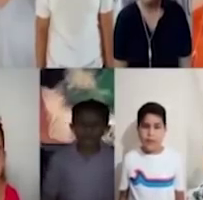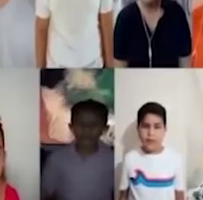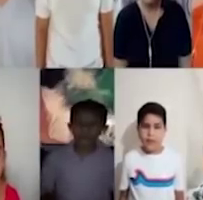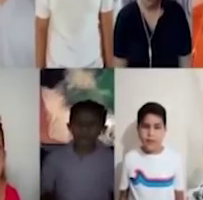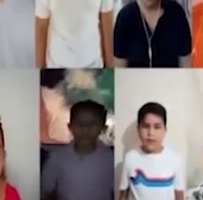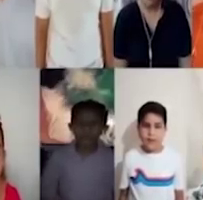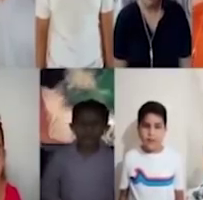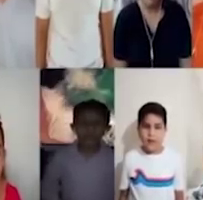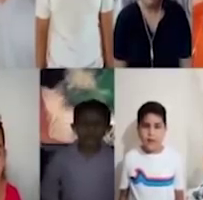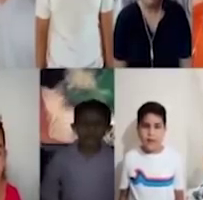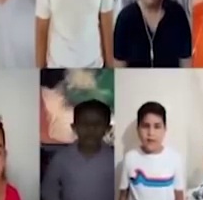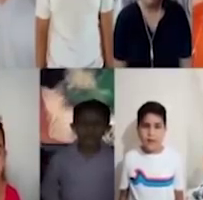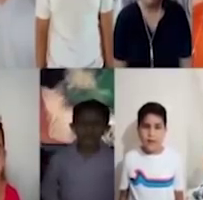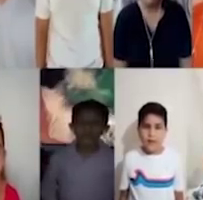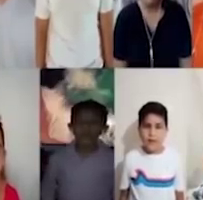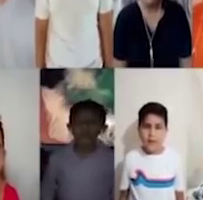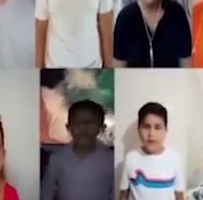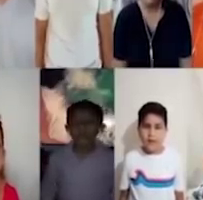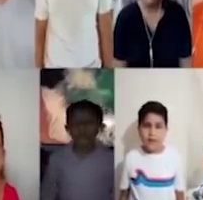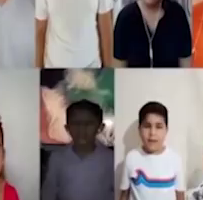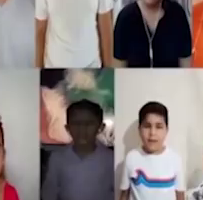color.